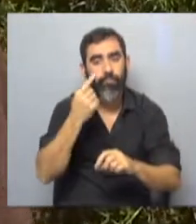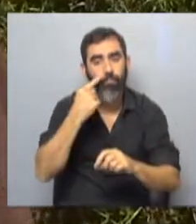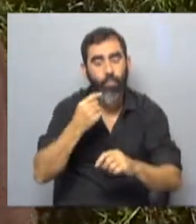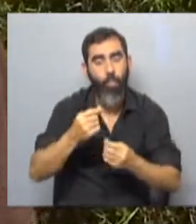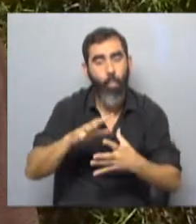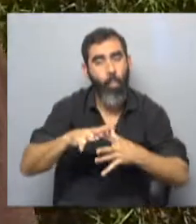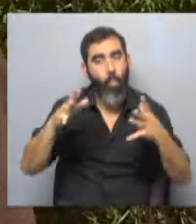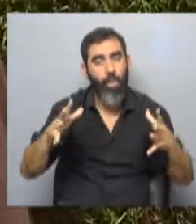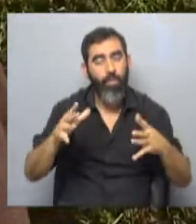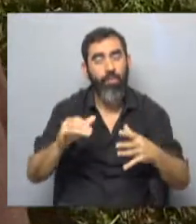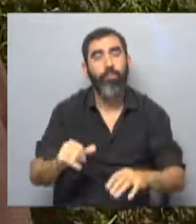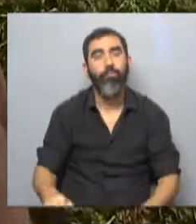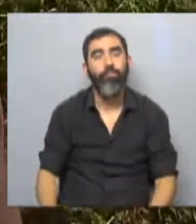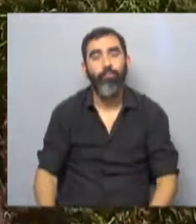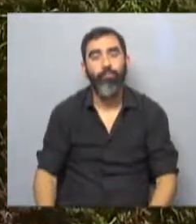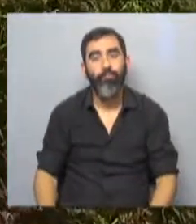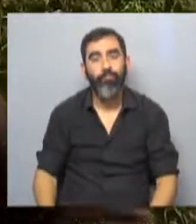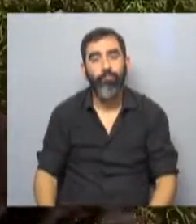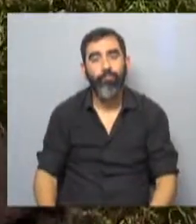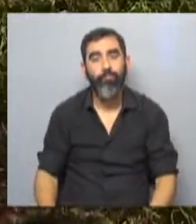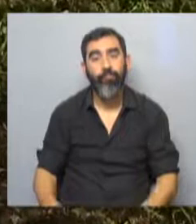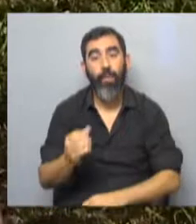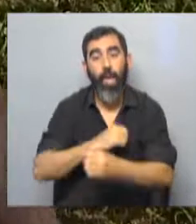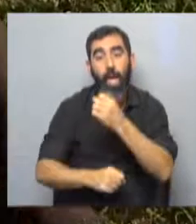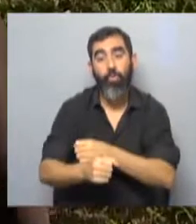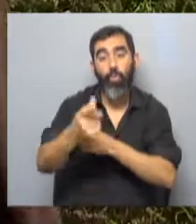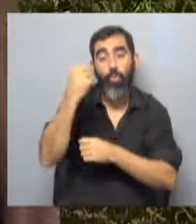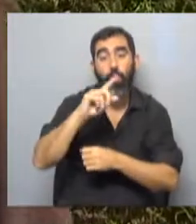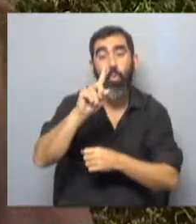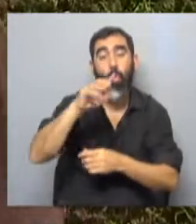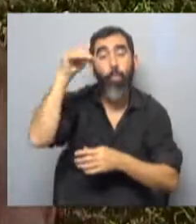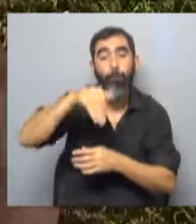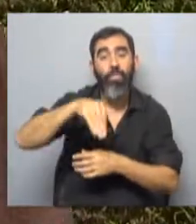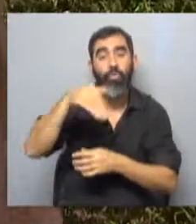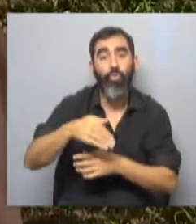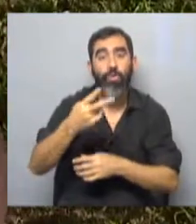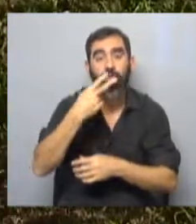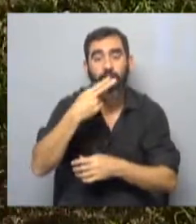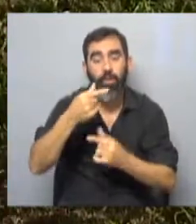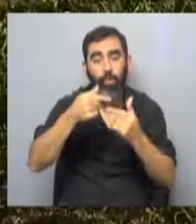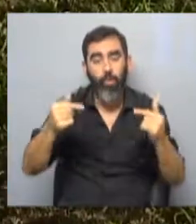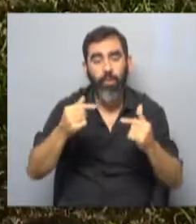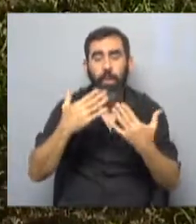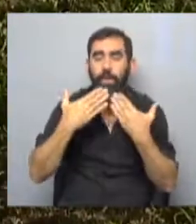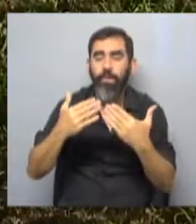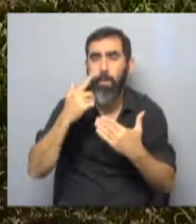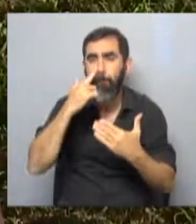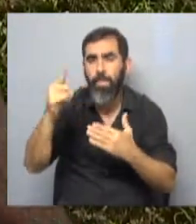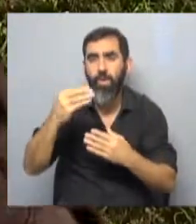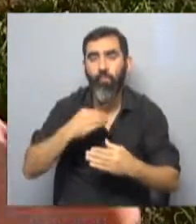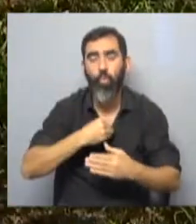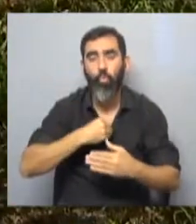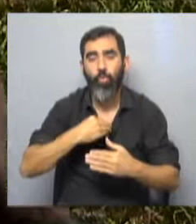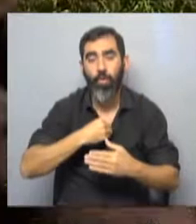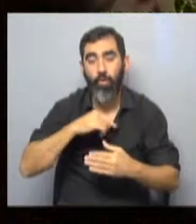los que no estamos en el tema contanos un poquito de eso exacta bueno el año pasado juntamos un millón de colillas de cigarro gracias a miles de voluntarios en todo el país